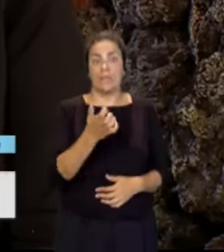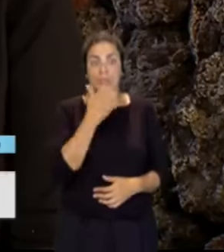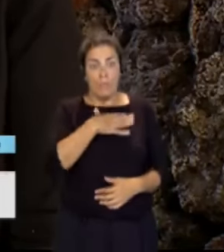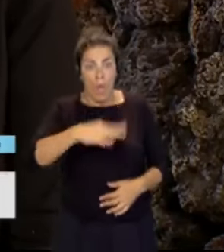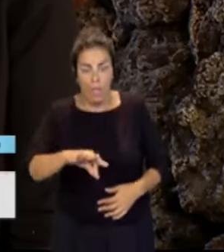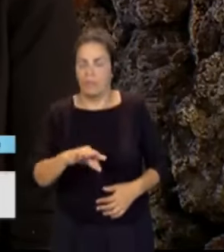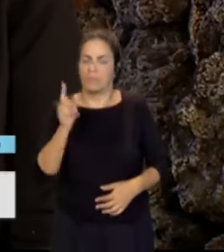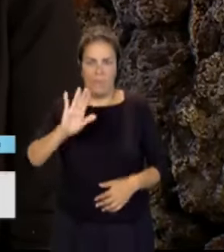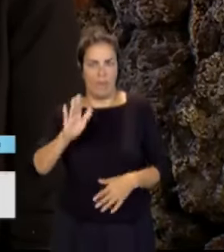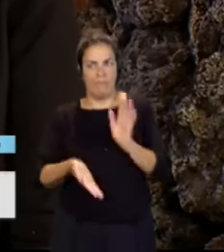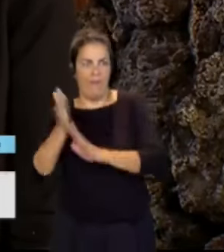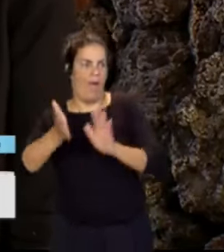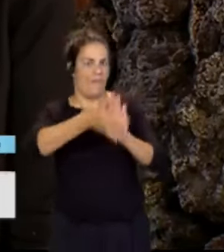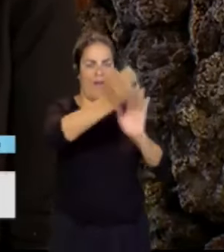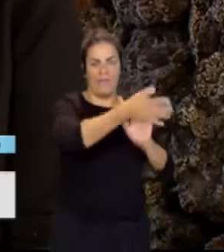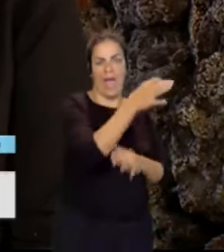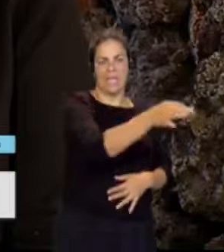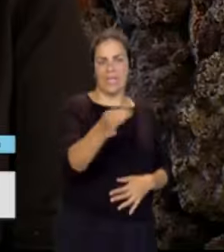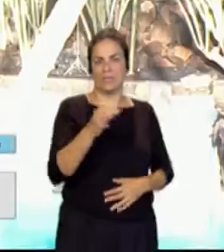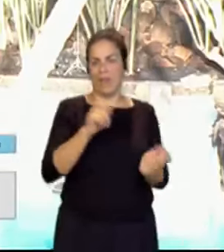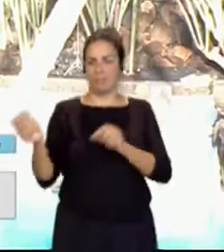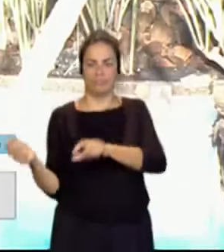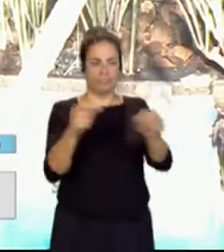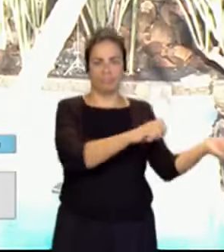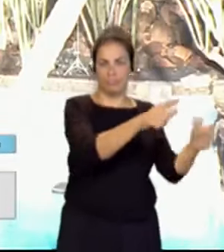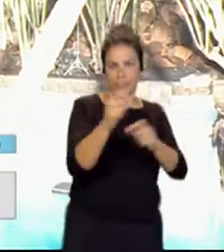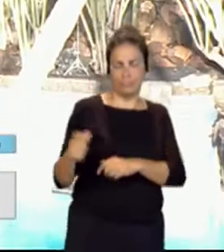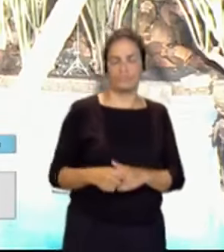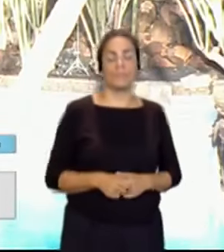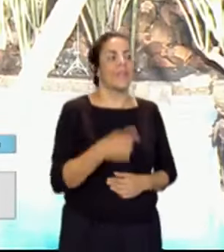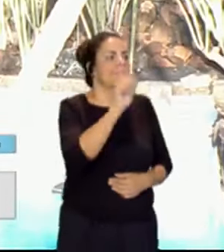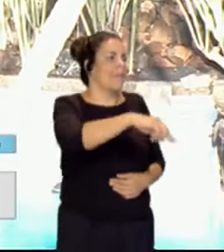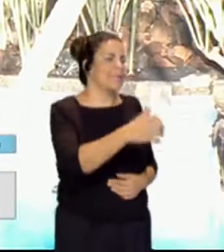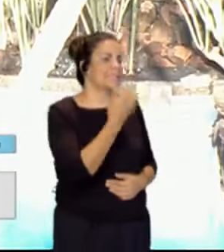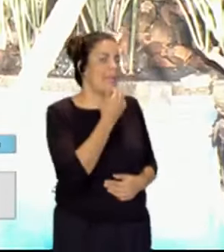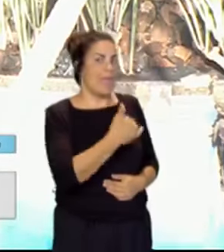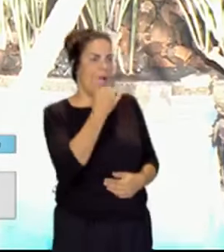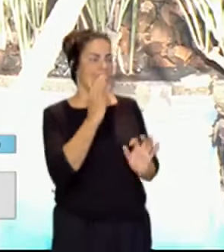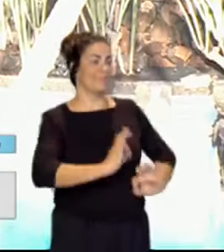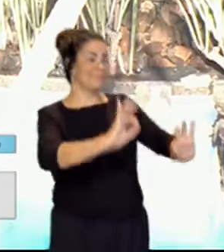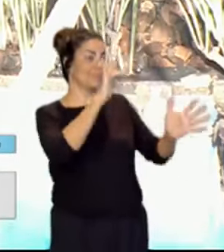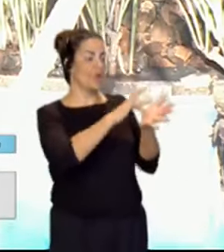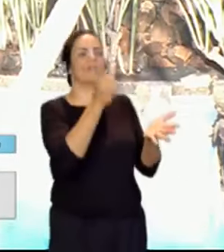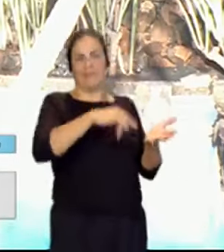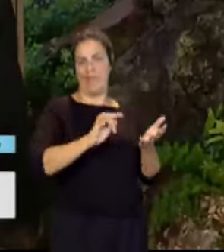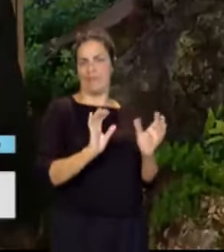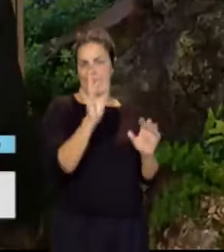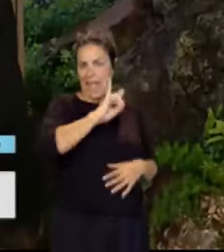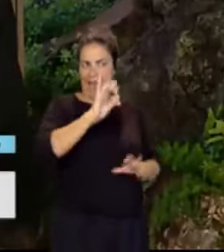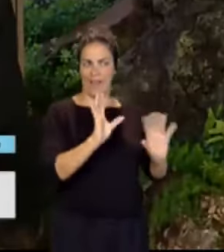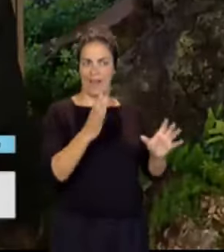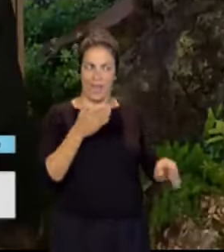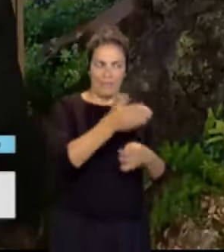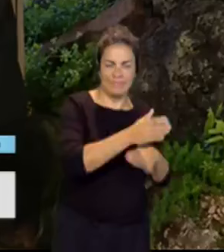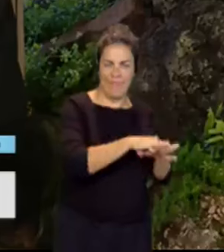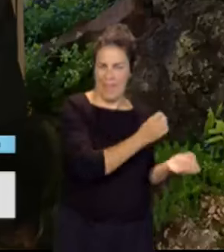hacemos muchos Exteriores en en las diferentes Islas bueno Y además cada vez que ocurre un acontecimiento excepcional ahí también está Canarias radio para contarlo quizás con el paso de los